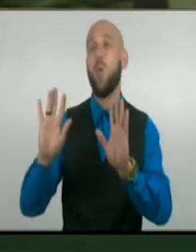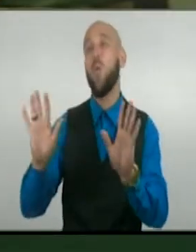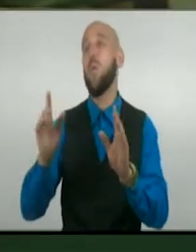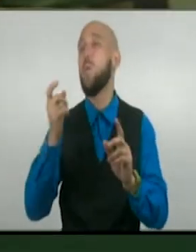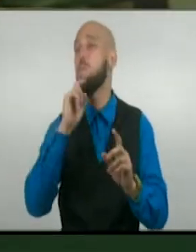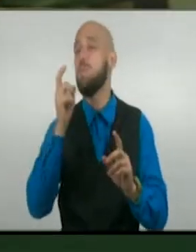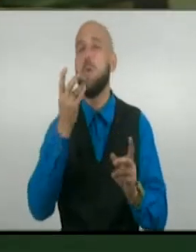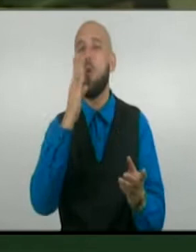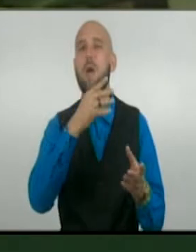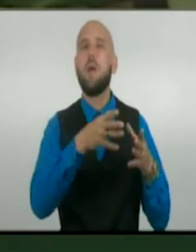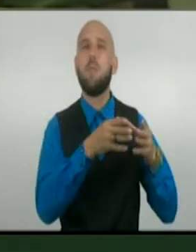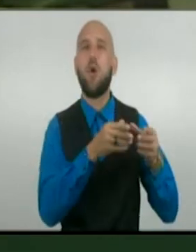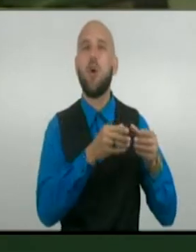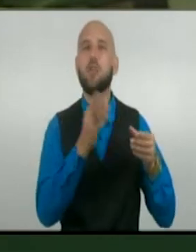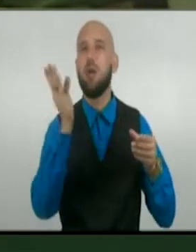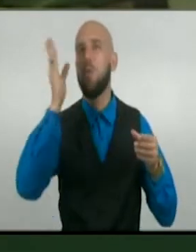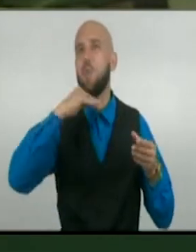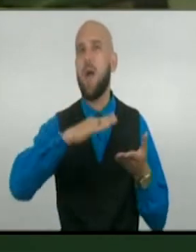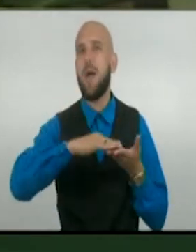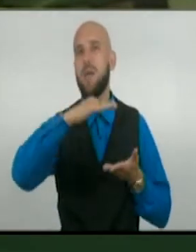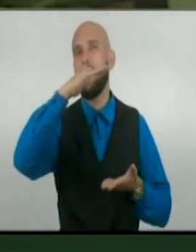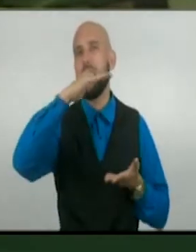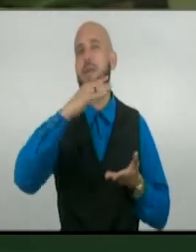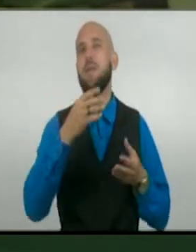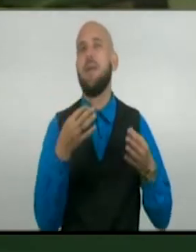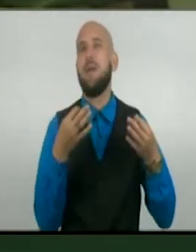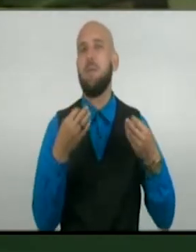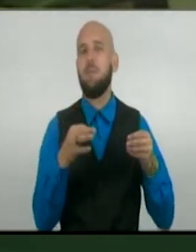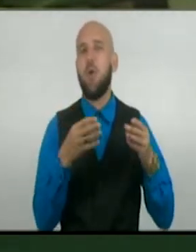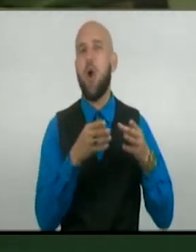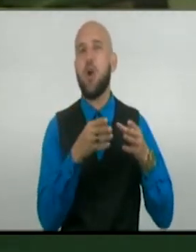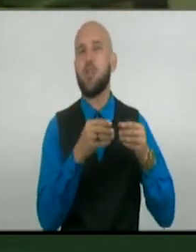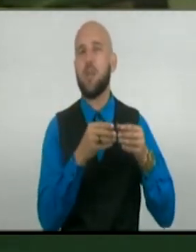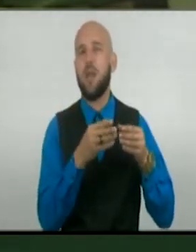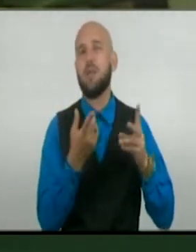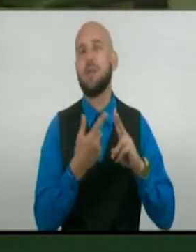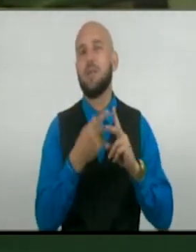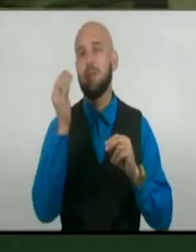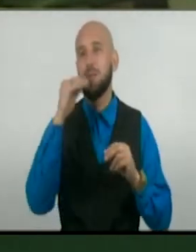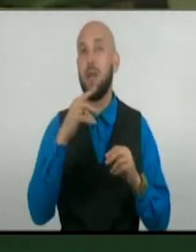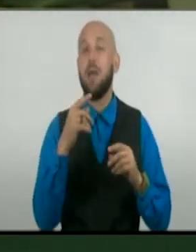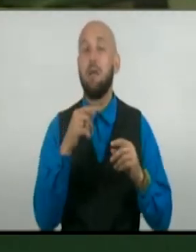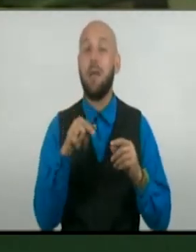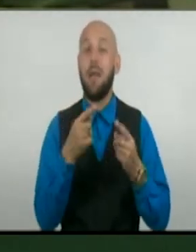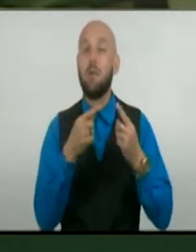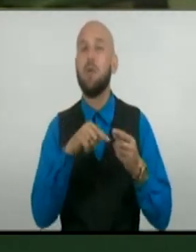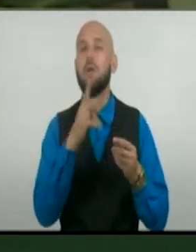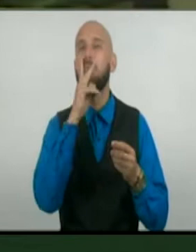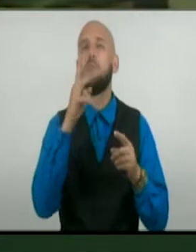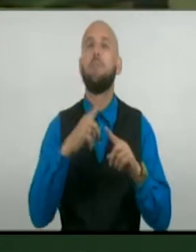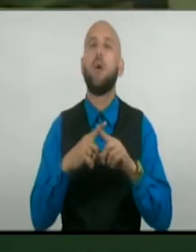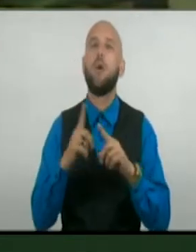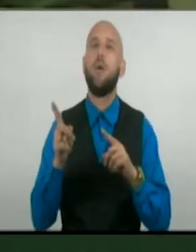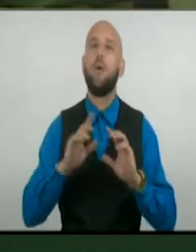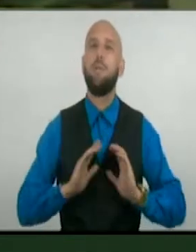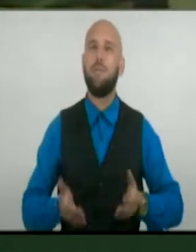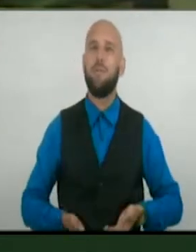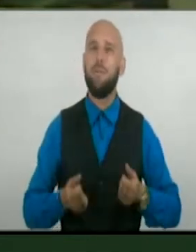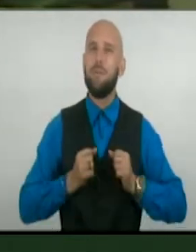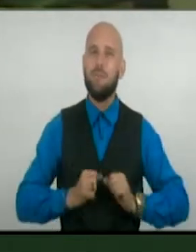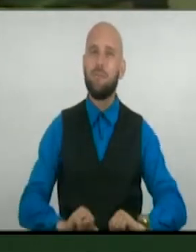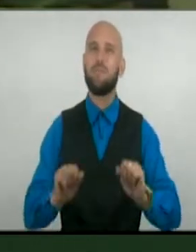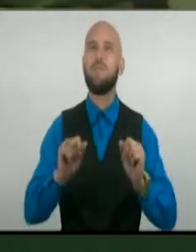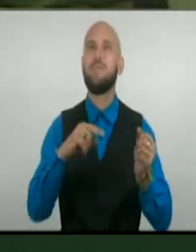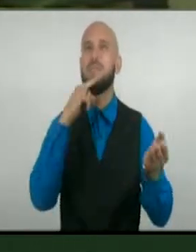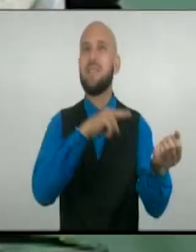el uso de las bolsas para poder satisfacer sobre todo el programa materno-infantil los programas oncológicos y los